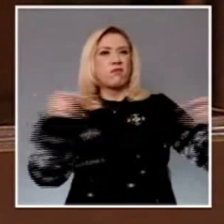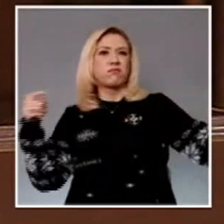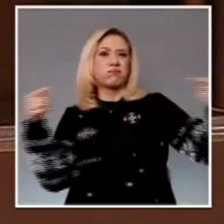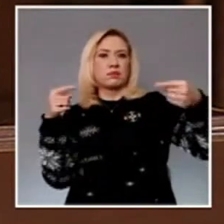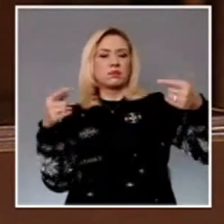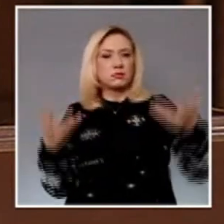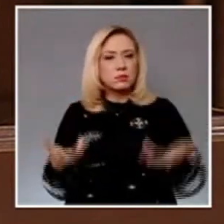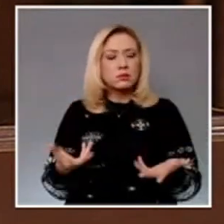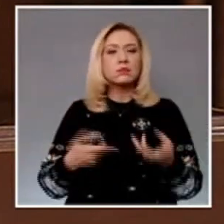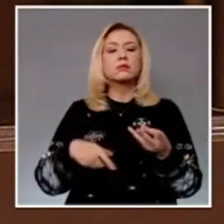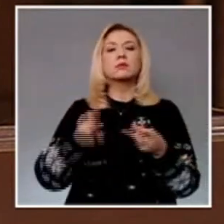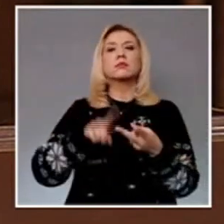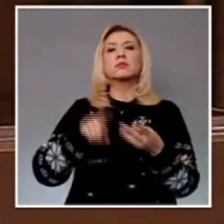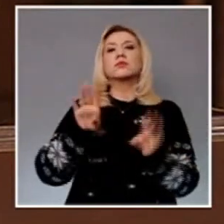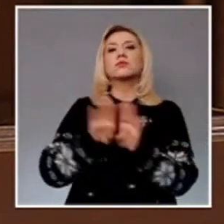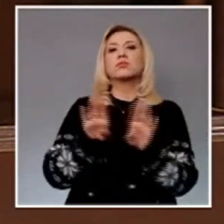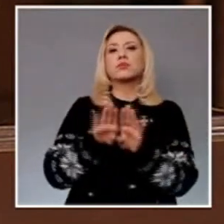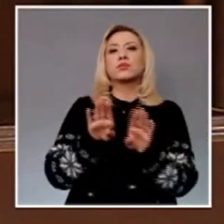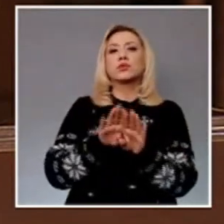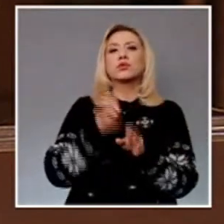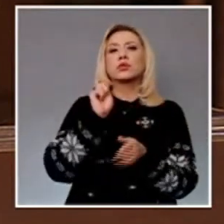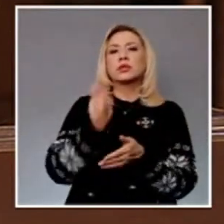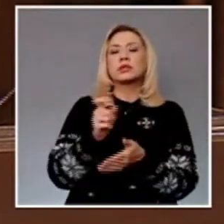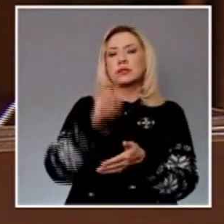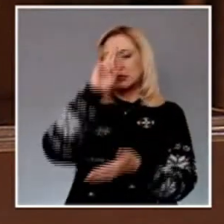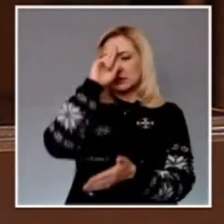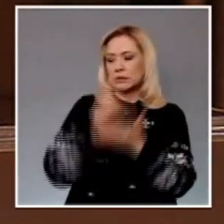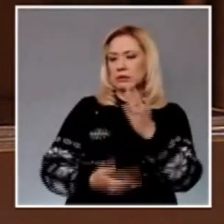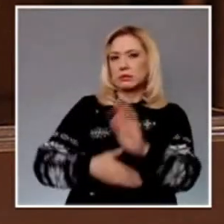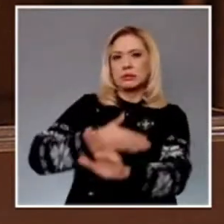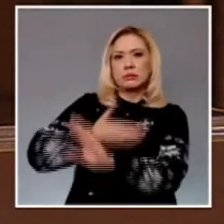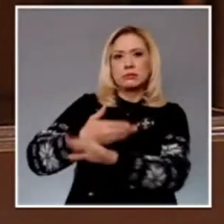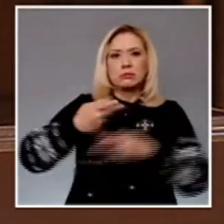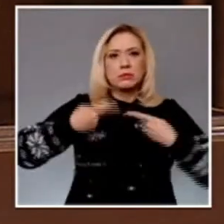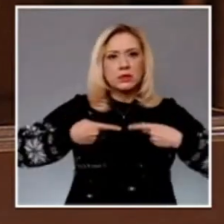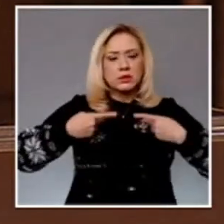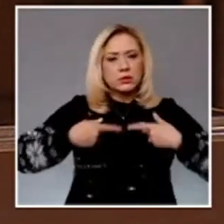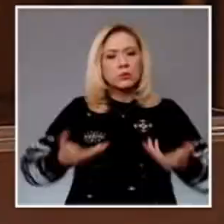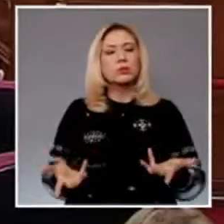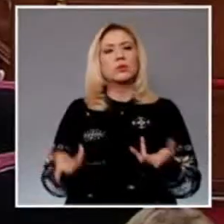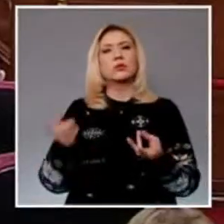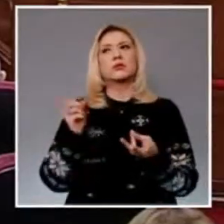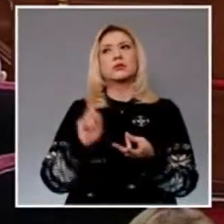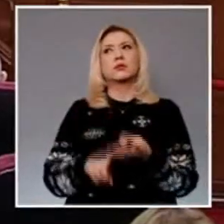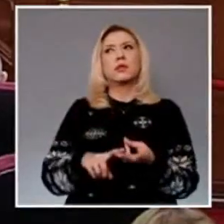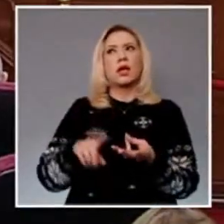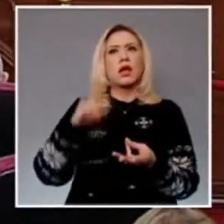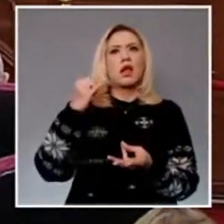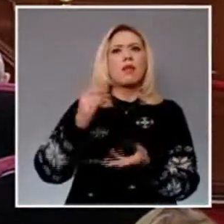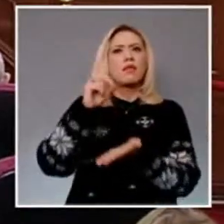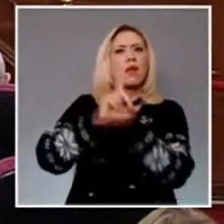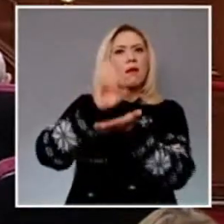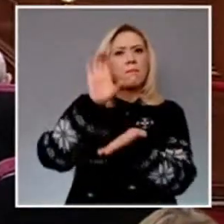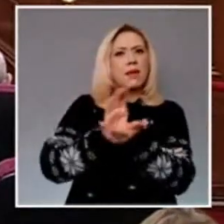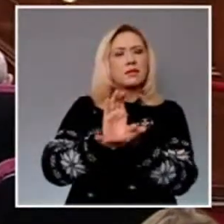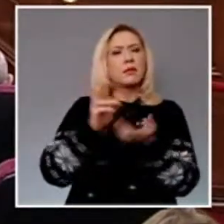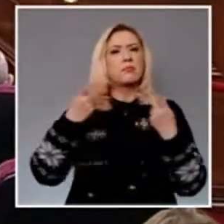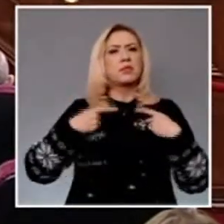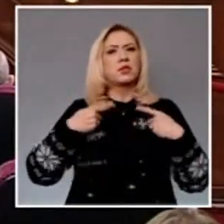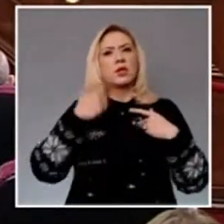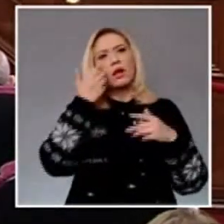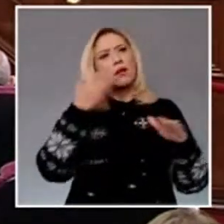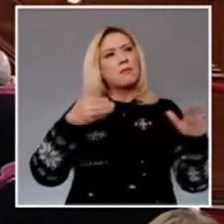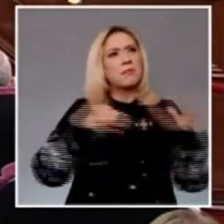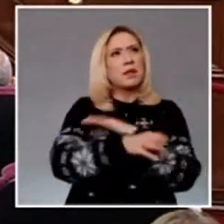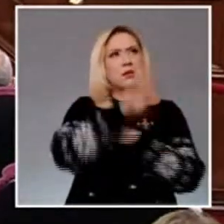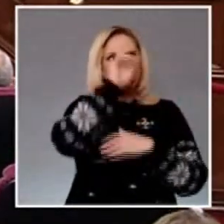delito, también sobre la accesibilidad de personas con discapacidad al metro, así como de las universidades privadas